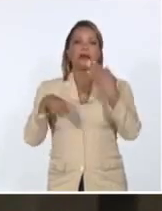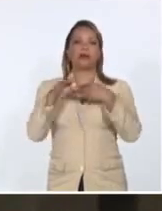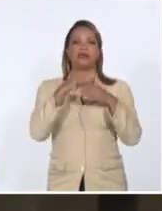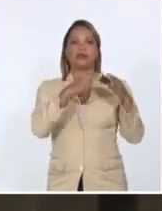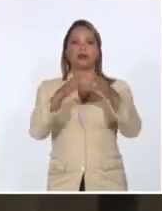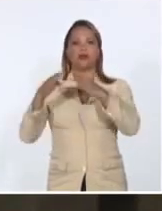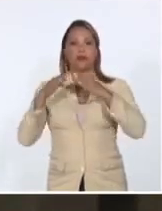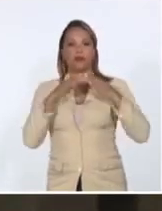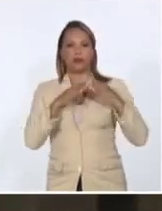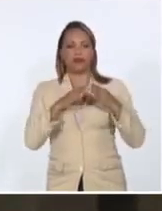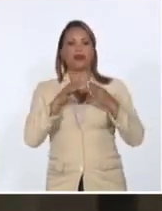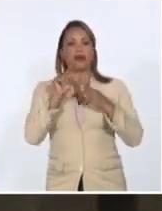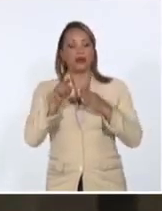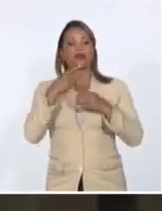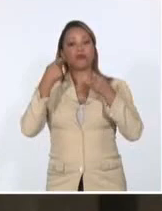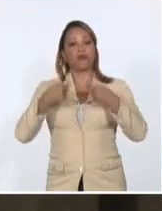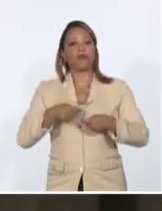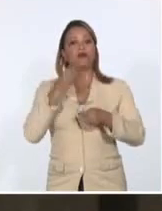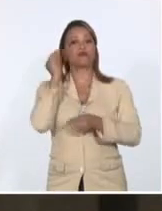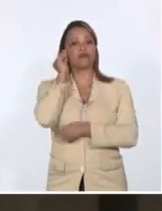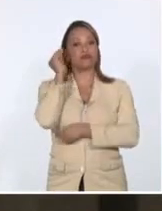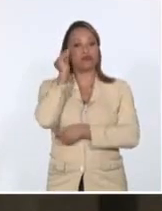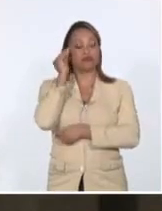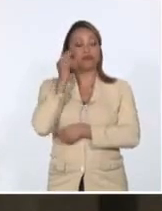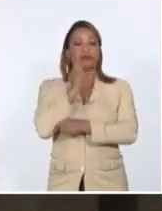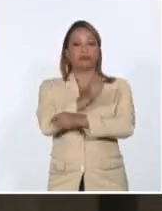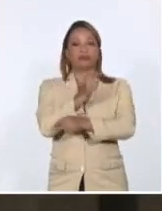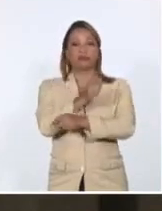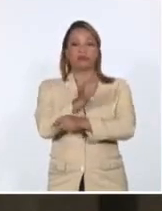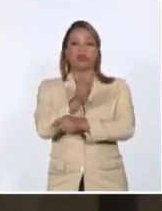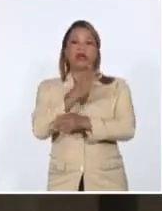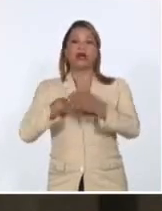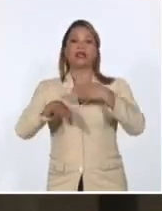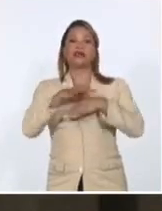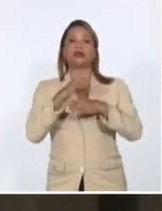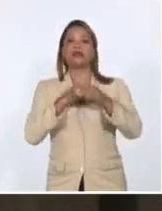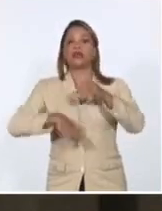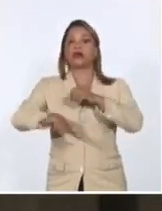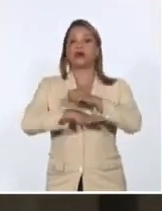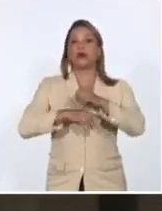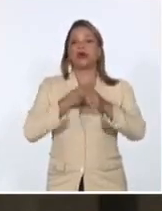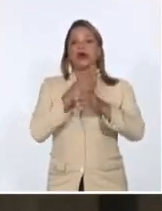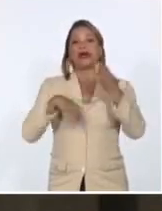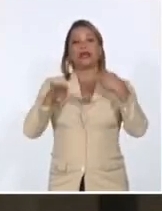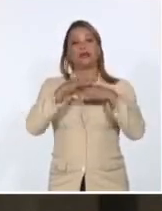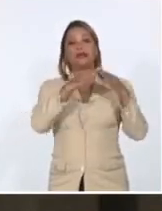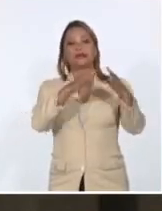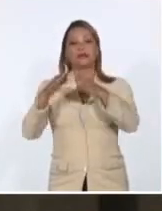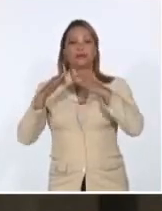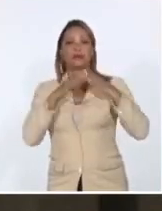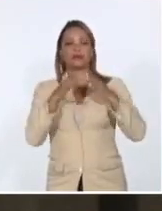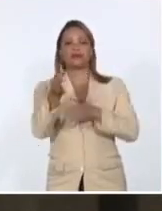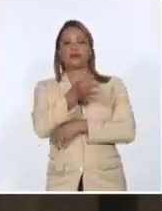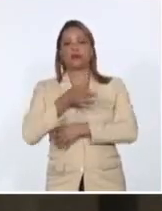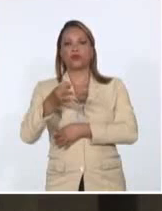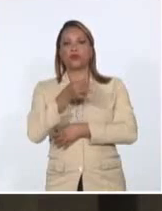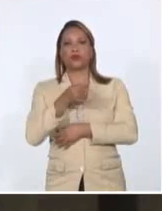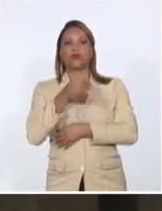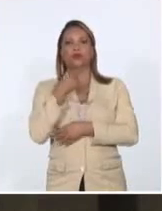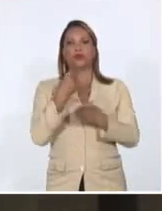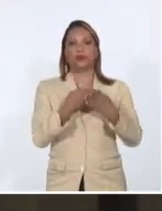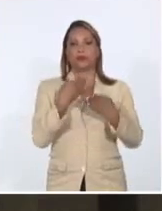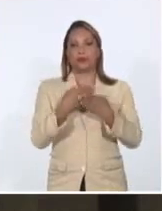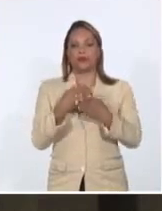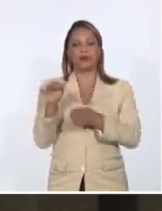Hay que llegar a la capacitación a nivel local, para que a nivel de comunidad, a nivel de municipio, los gestores, los